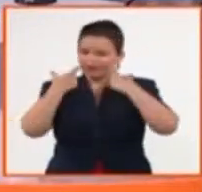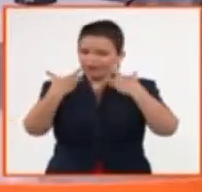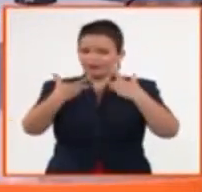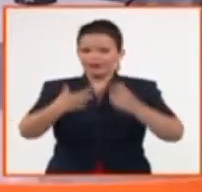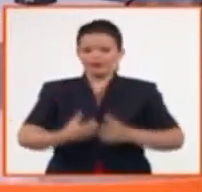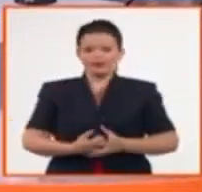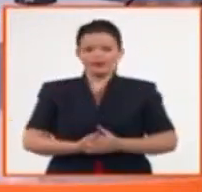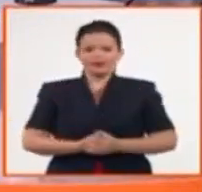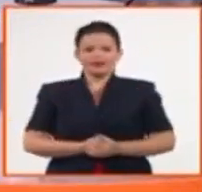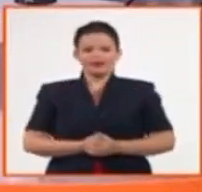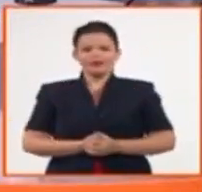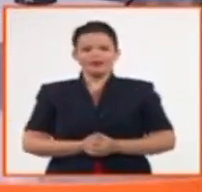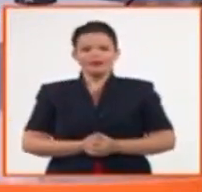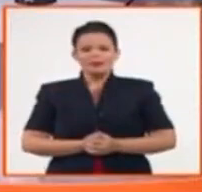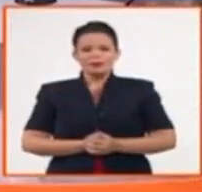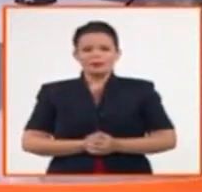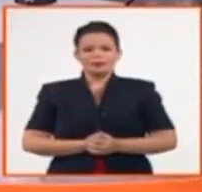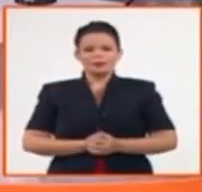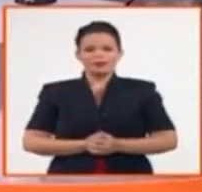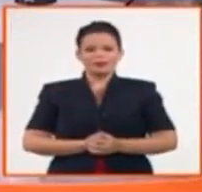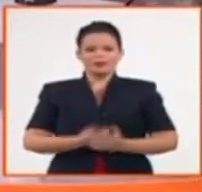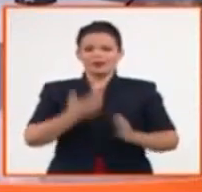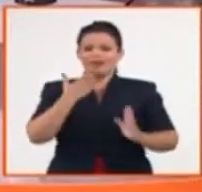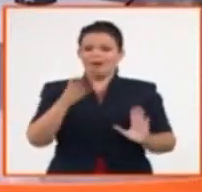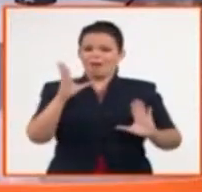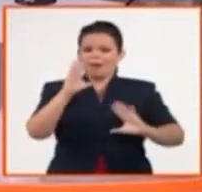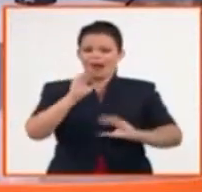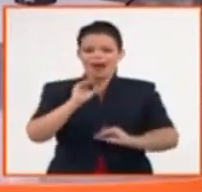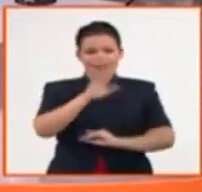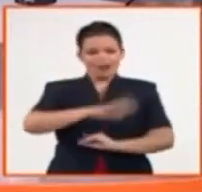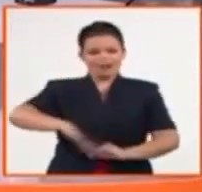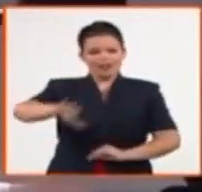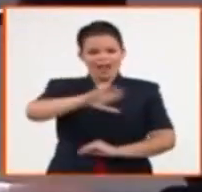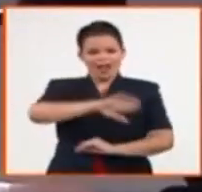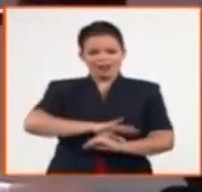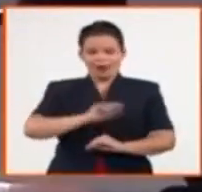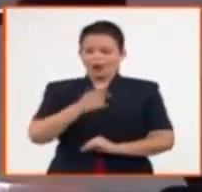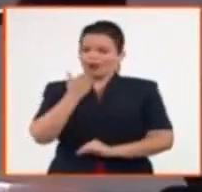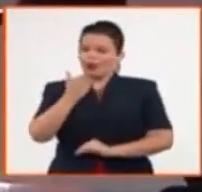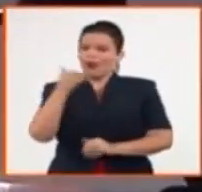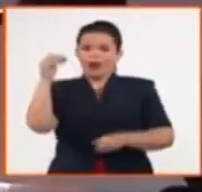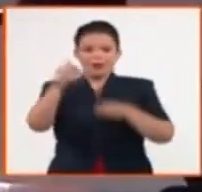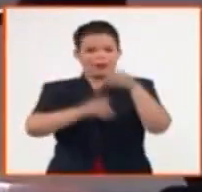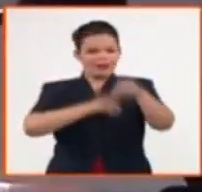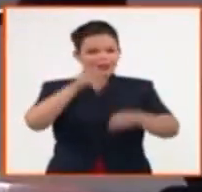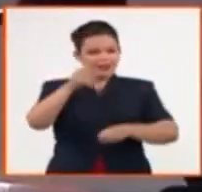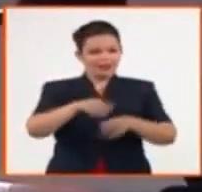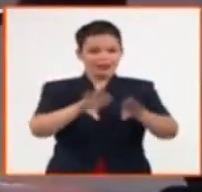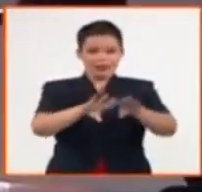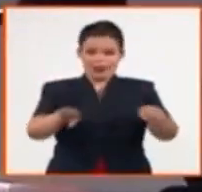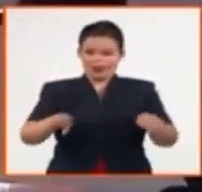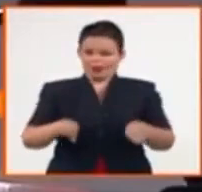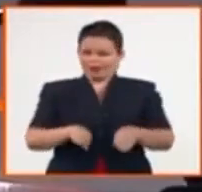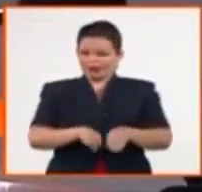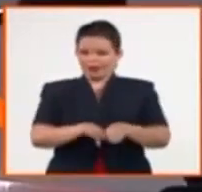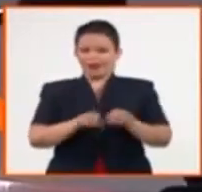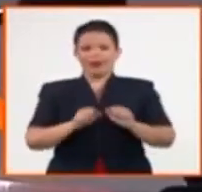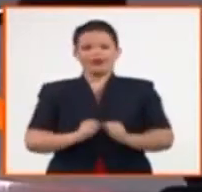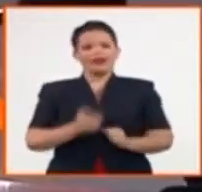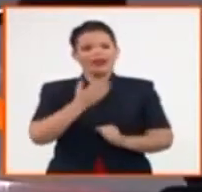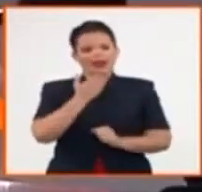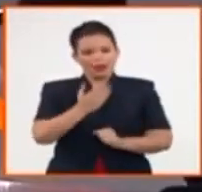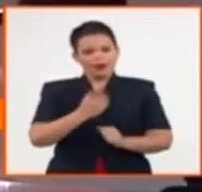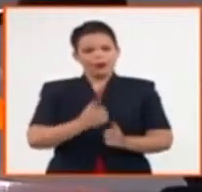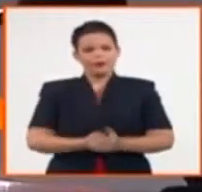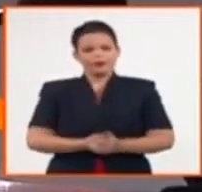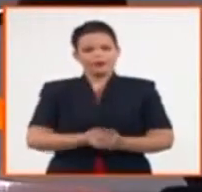bueno, buenas noches, Randy, a ti y a los compañeros que tengo el gusto de tener acá en la mesa también como acompañándonos y por supuesto a nuestros